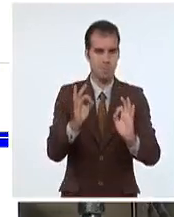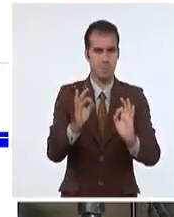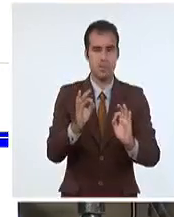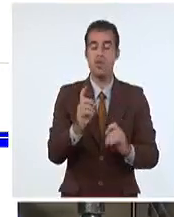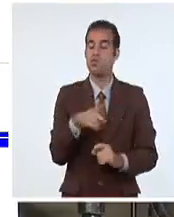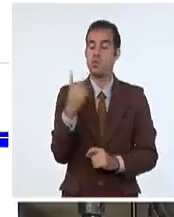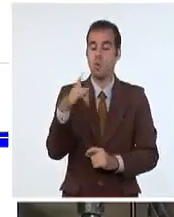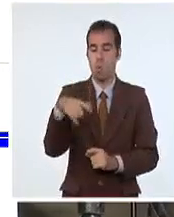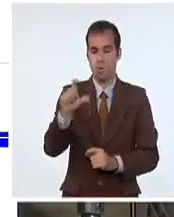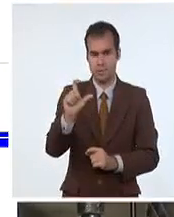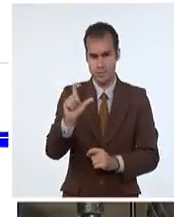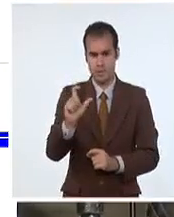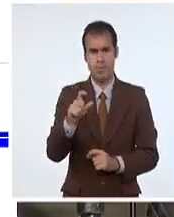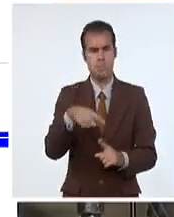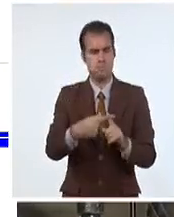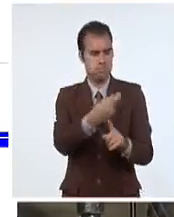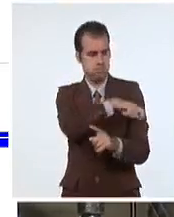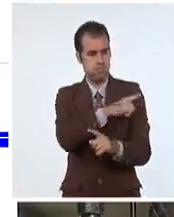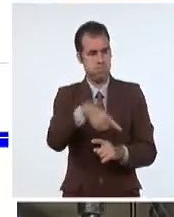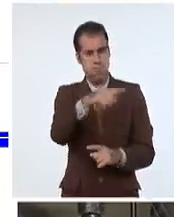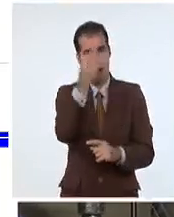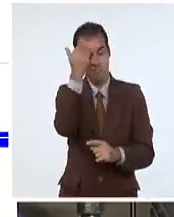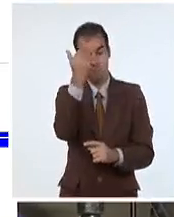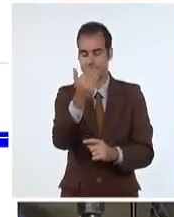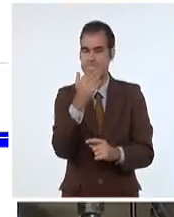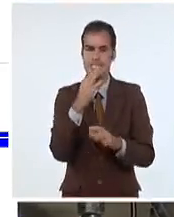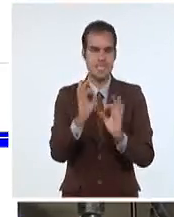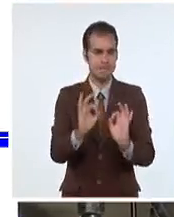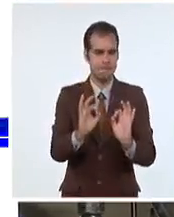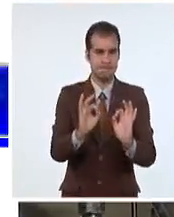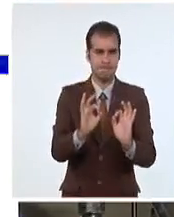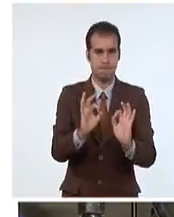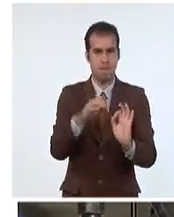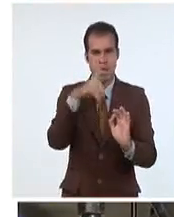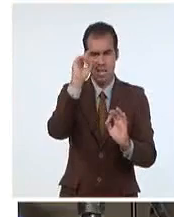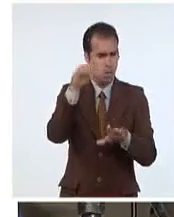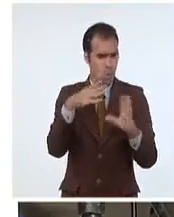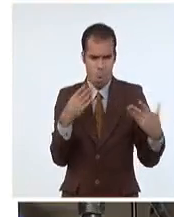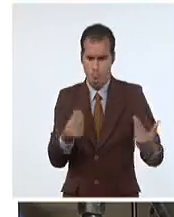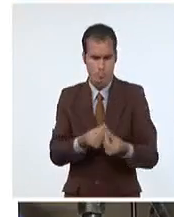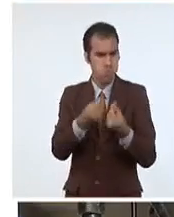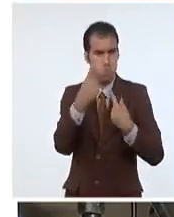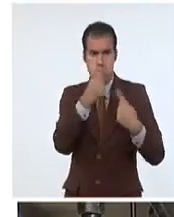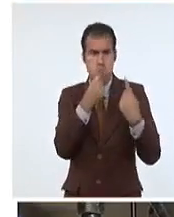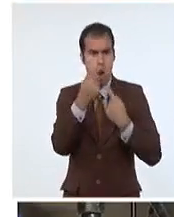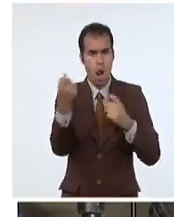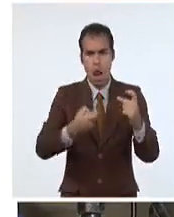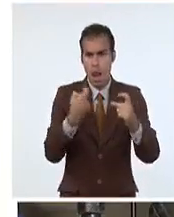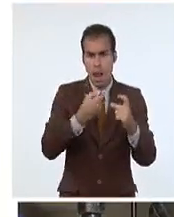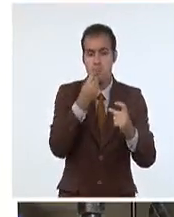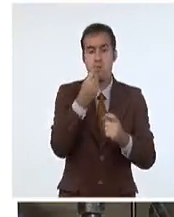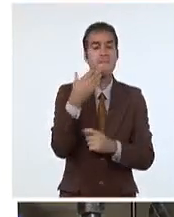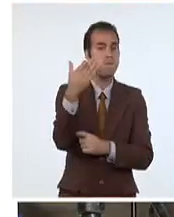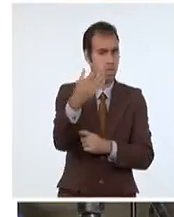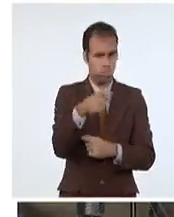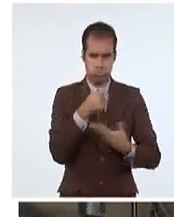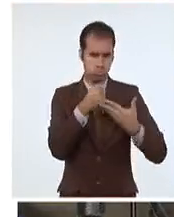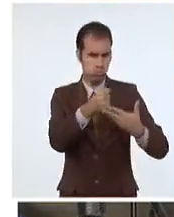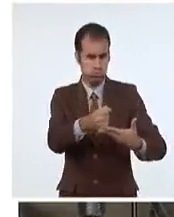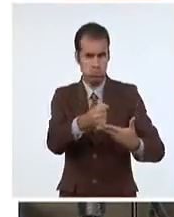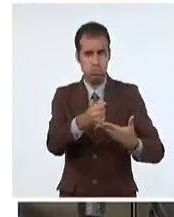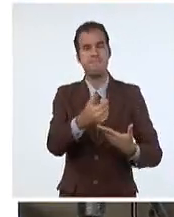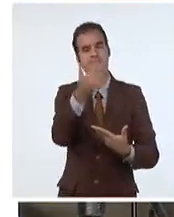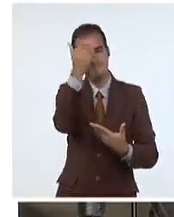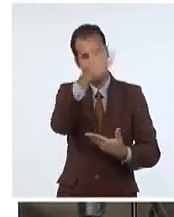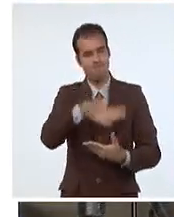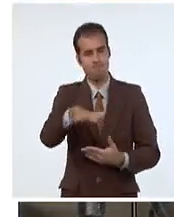también de ese pueblo agradecido, que también está dispuesto a acompañarlos en cualquier batalla que pueda venir, agradecerle también todo lo que han